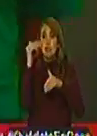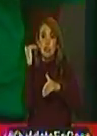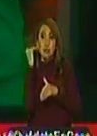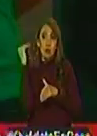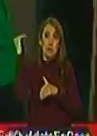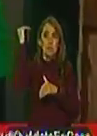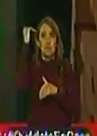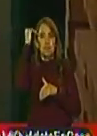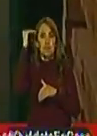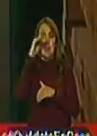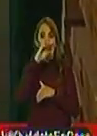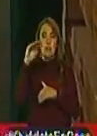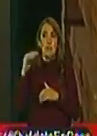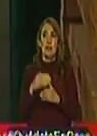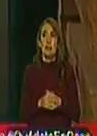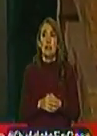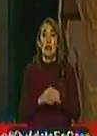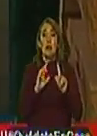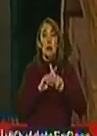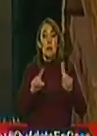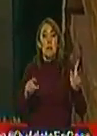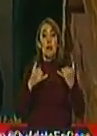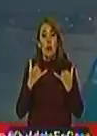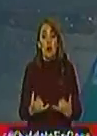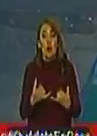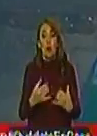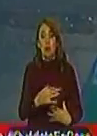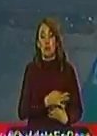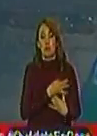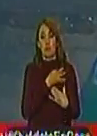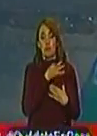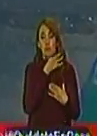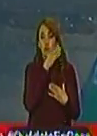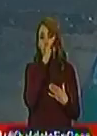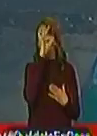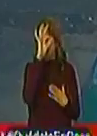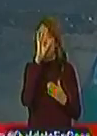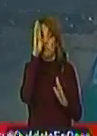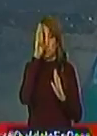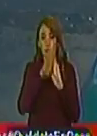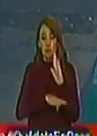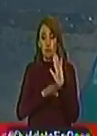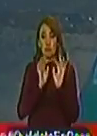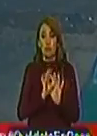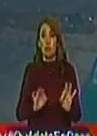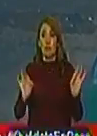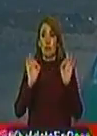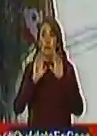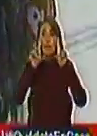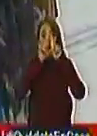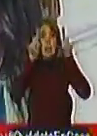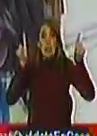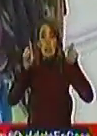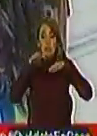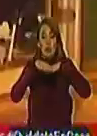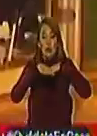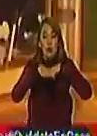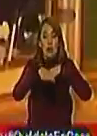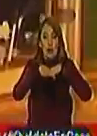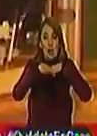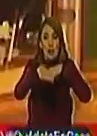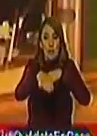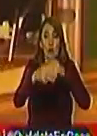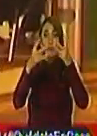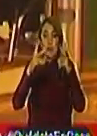decibeles. Para el especialista, la reducción de la contaminación auditiva generado por factores como la industria, el tráfico, el comercio